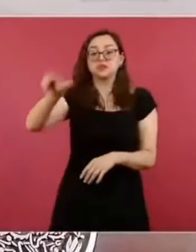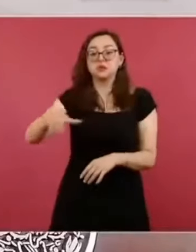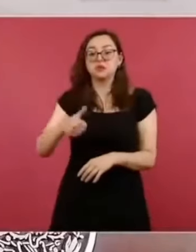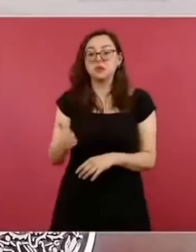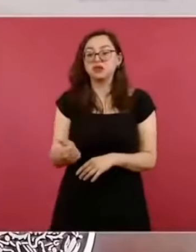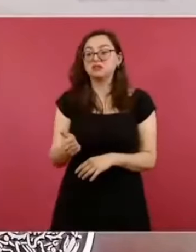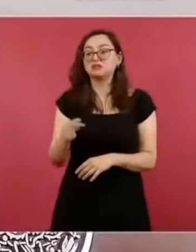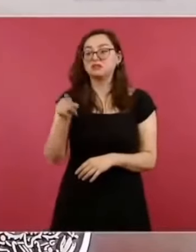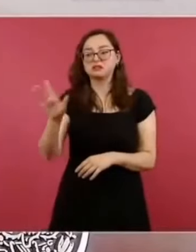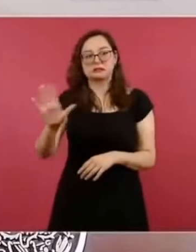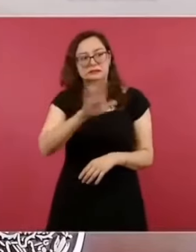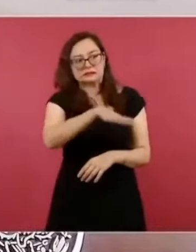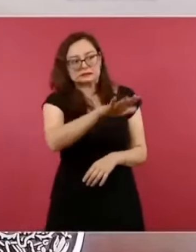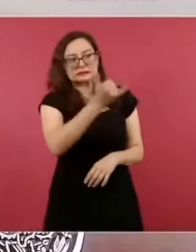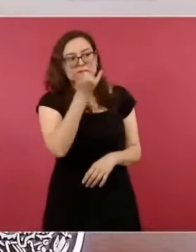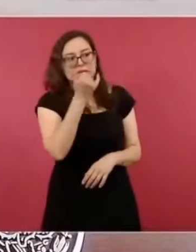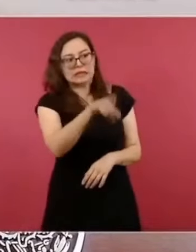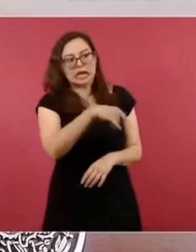ya no,